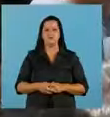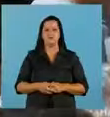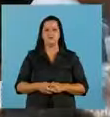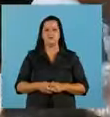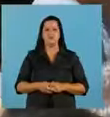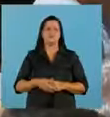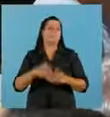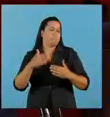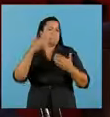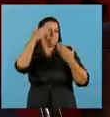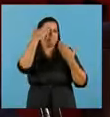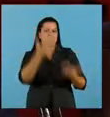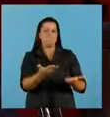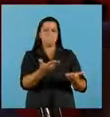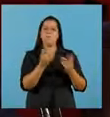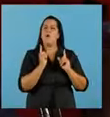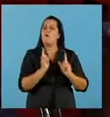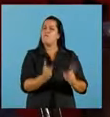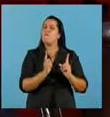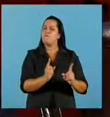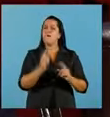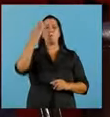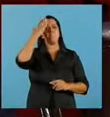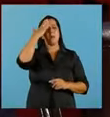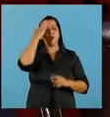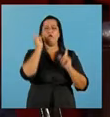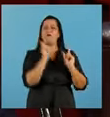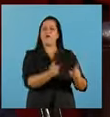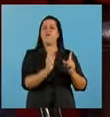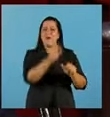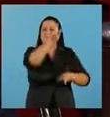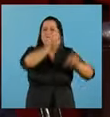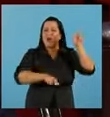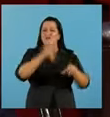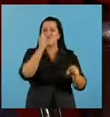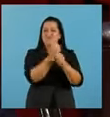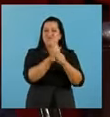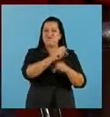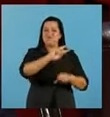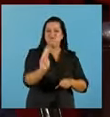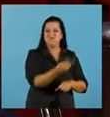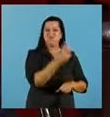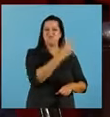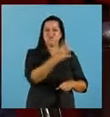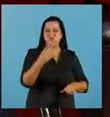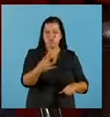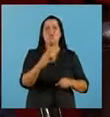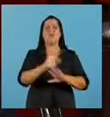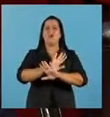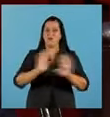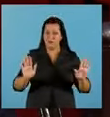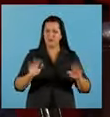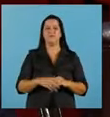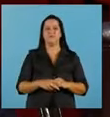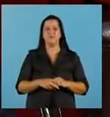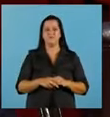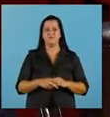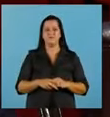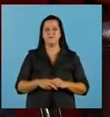Vamos a honrar y mantener viva la memoria de los submarinistas, ordenando el ascenso post-mortem de cada uno de